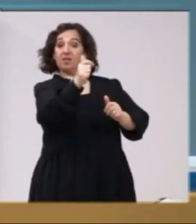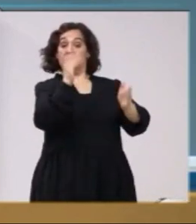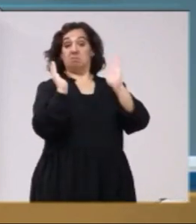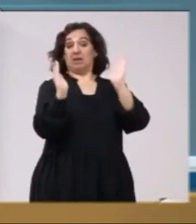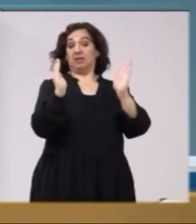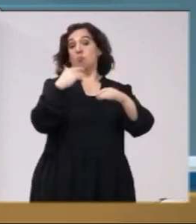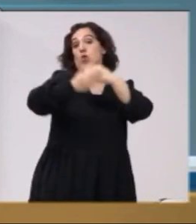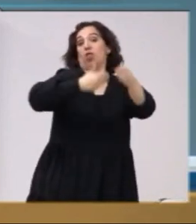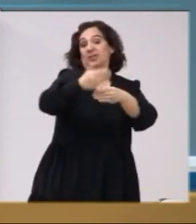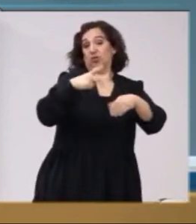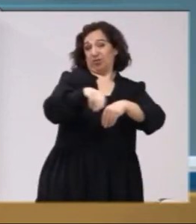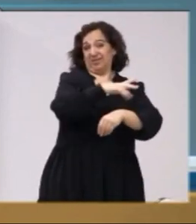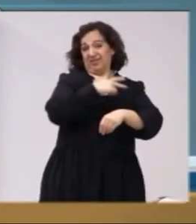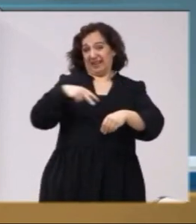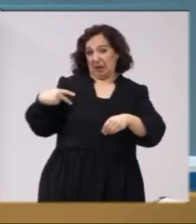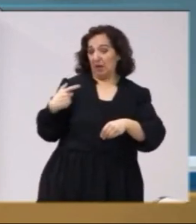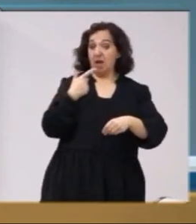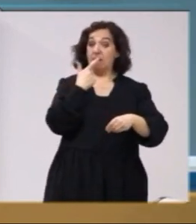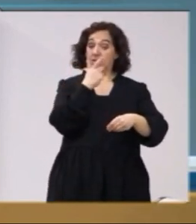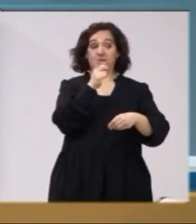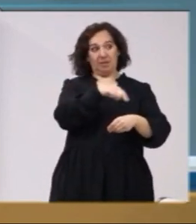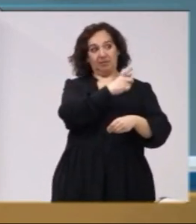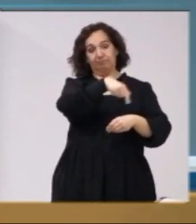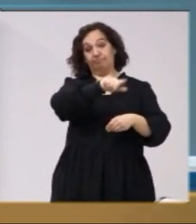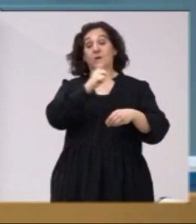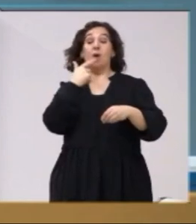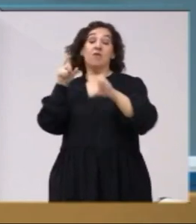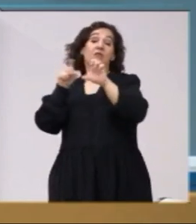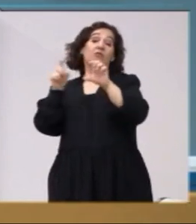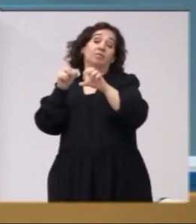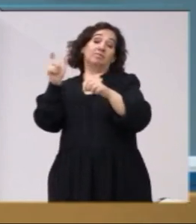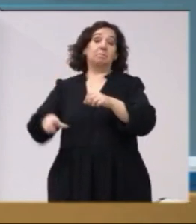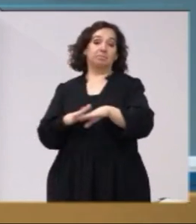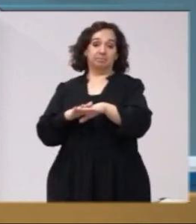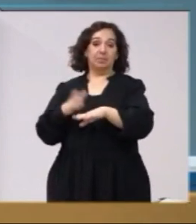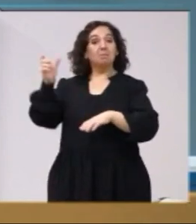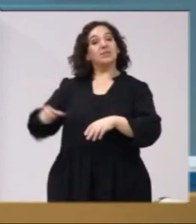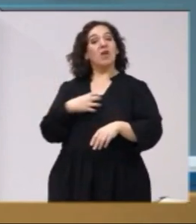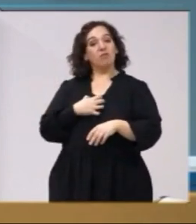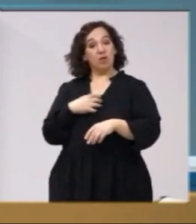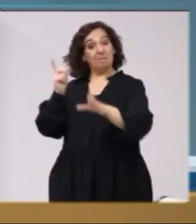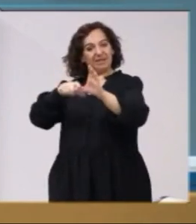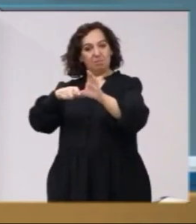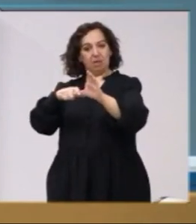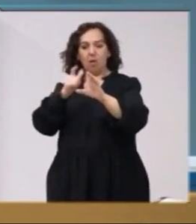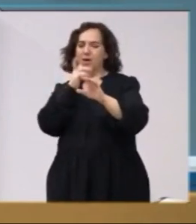Cantabria y en las que ha participado el funcionario detenido.